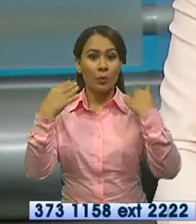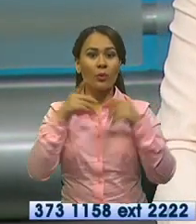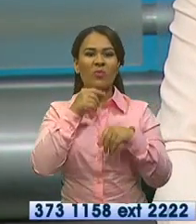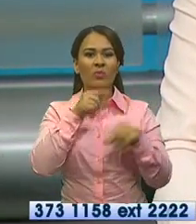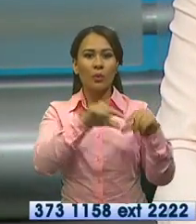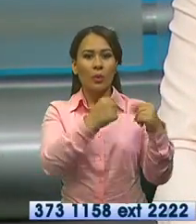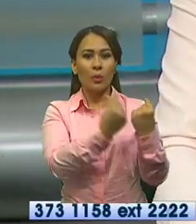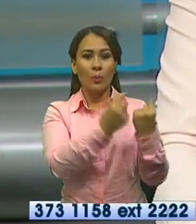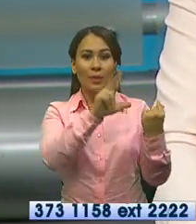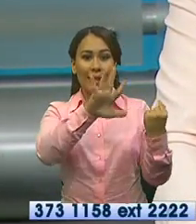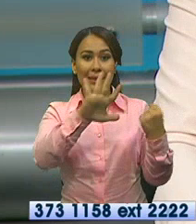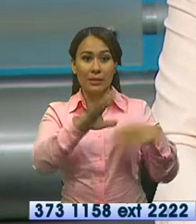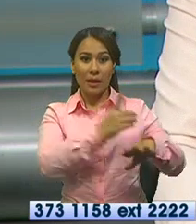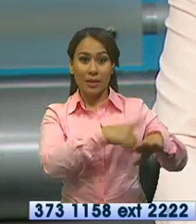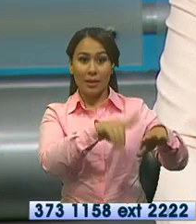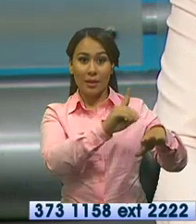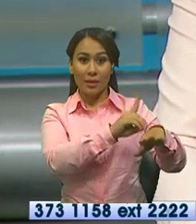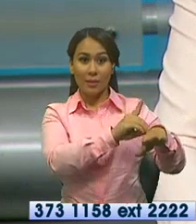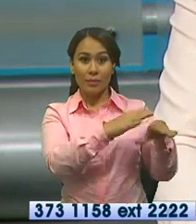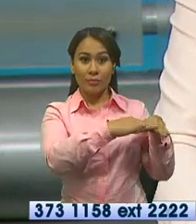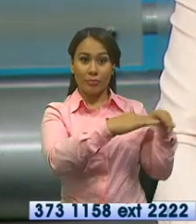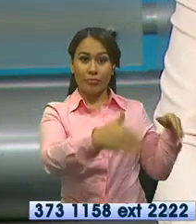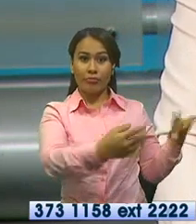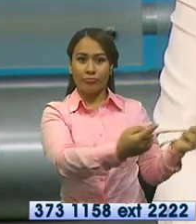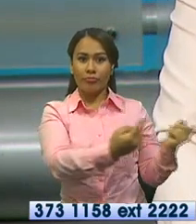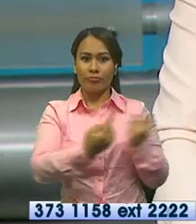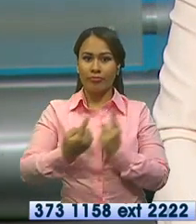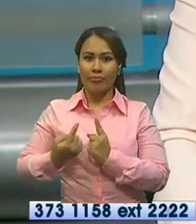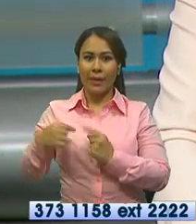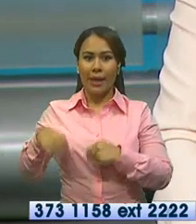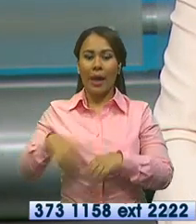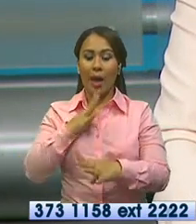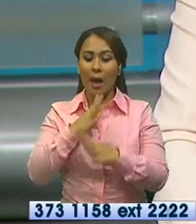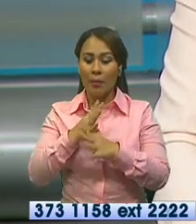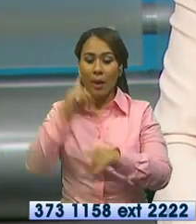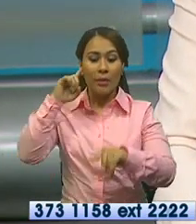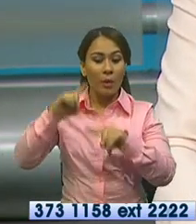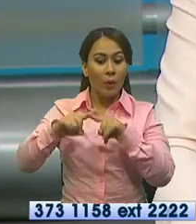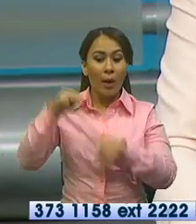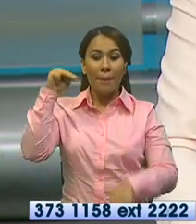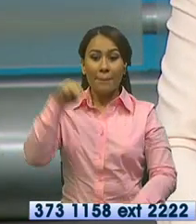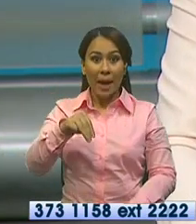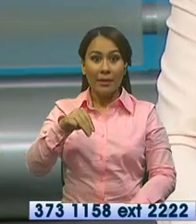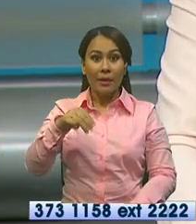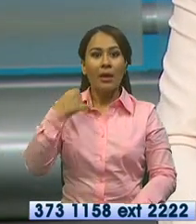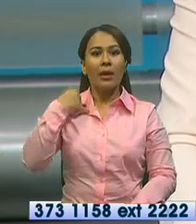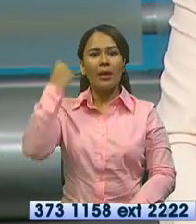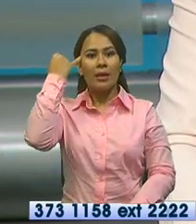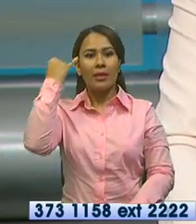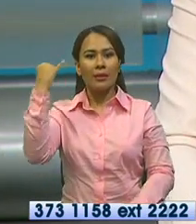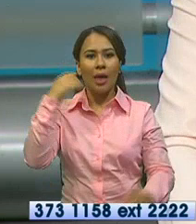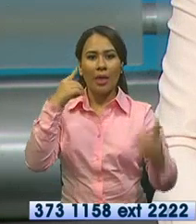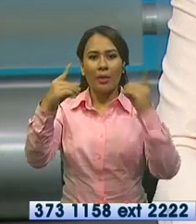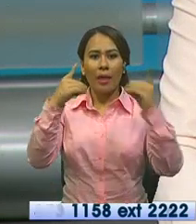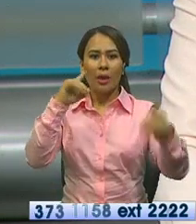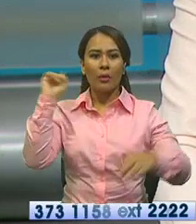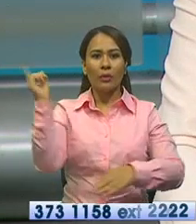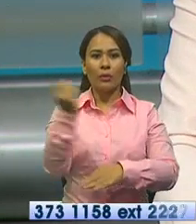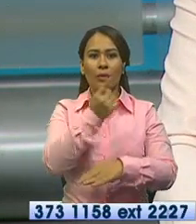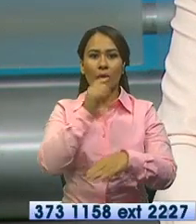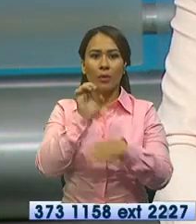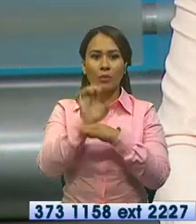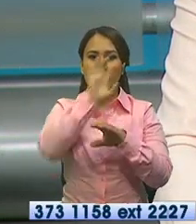de Alianza País. Para la mañana de este martes se prevé el lanzamiento de la iniciativa Diálogo Nacional, en la que el mandatario interactuará